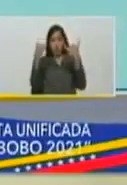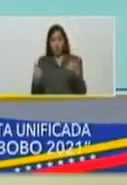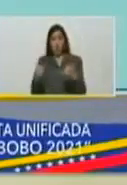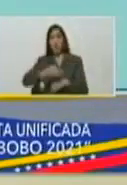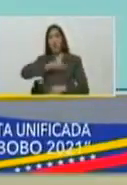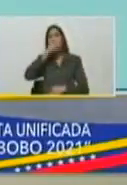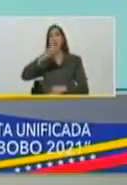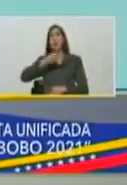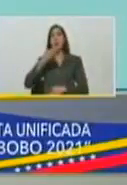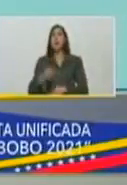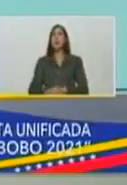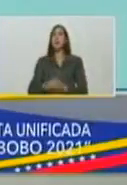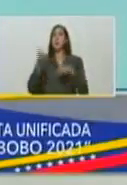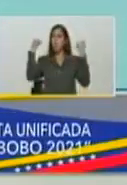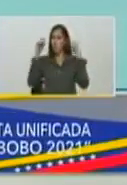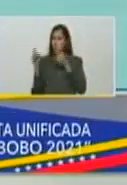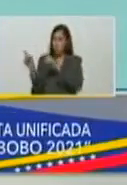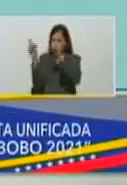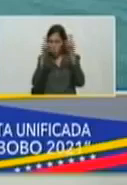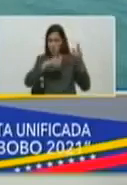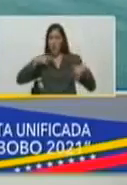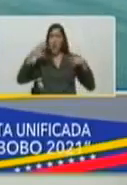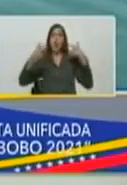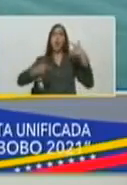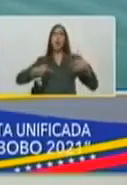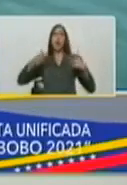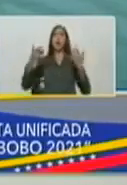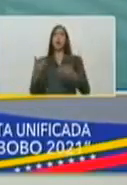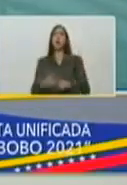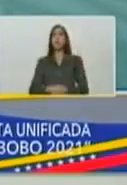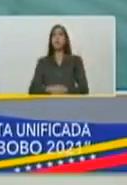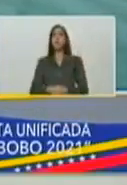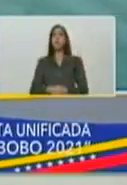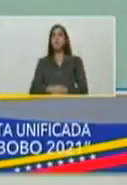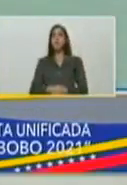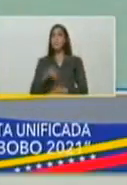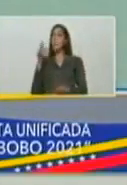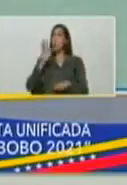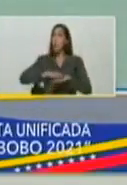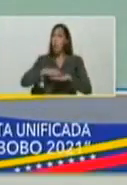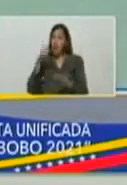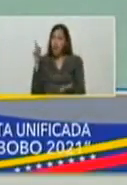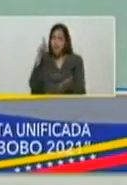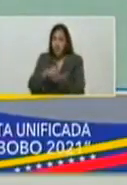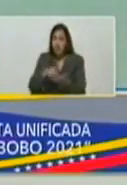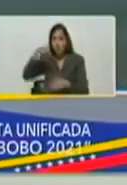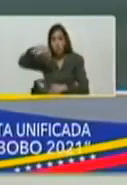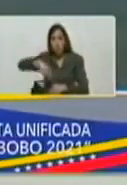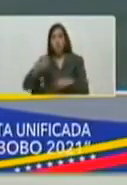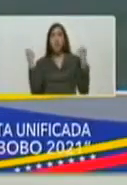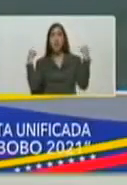encuentra ahorita en formación, muy alegre, muy contento, mi comandante, de estar participando en este ejercicio.